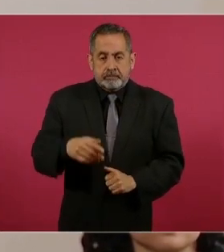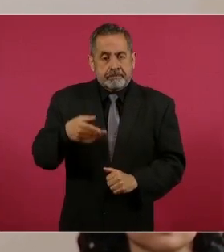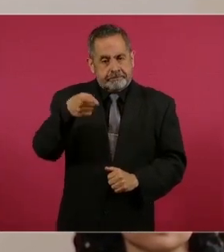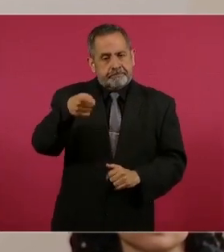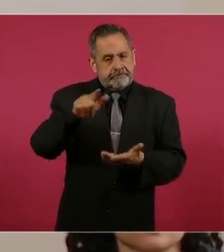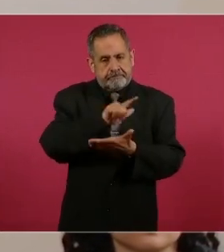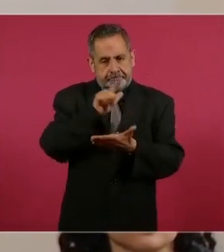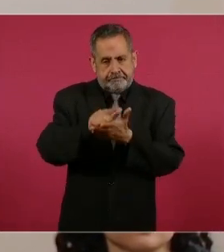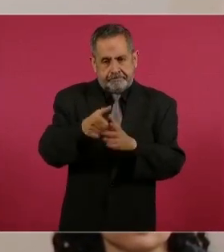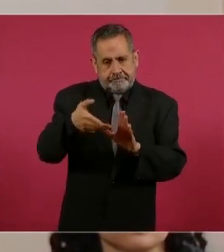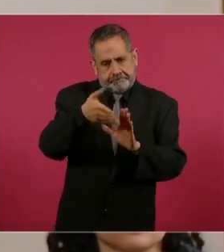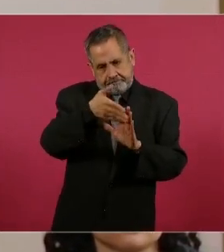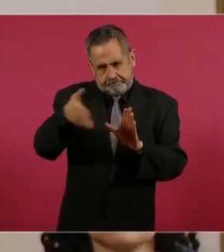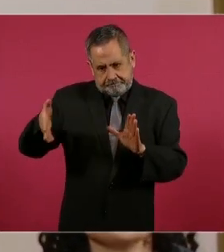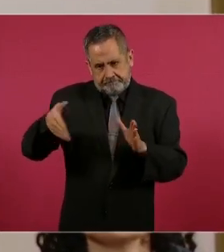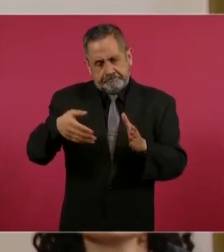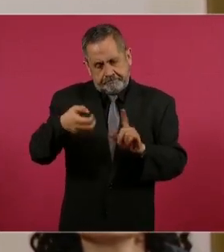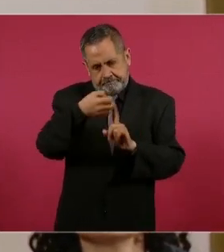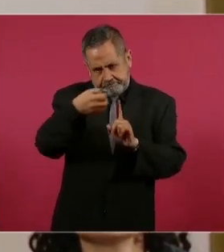procedimiento,